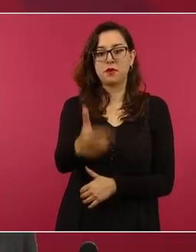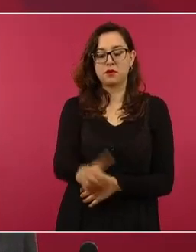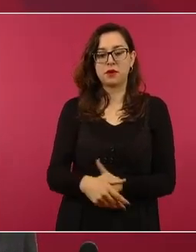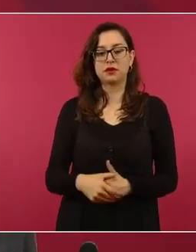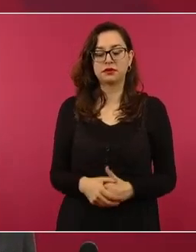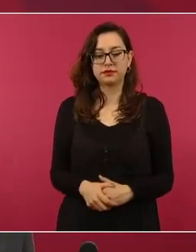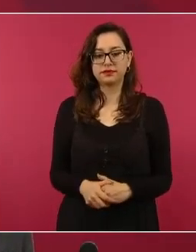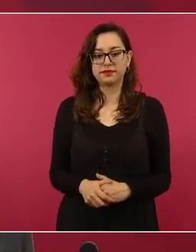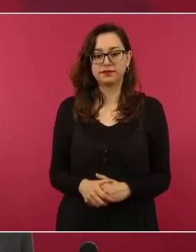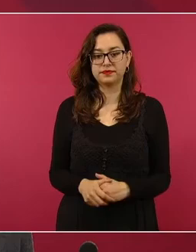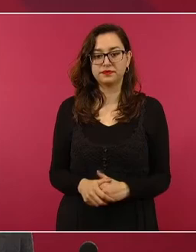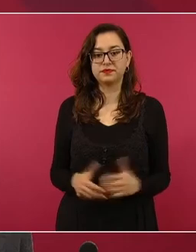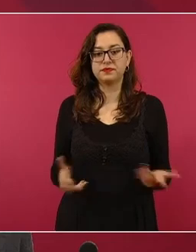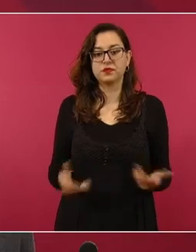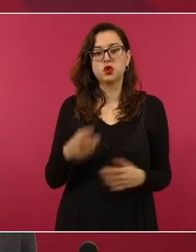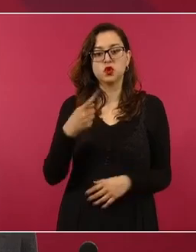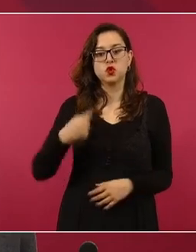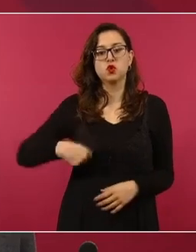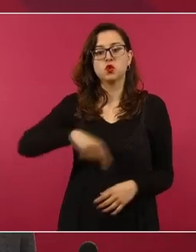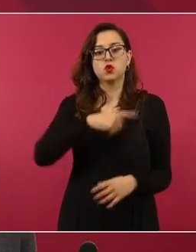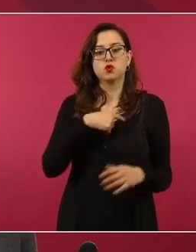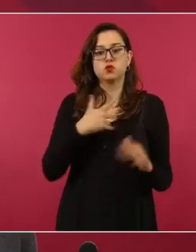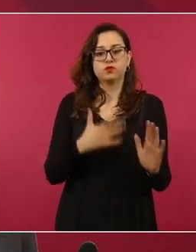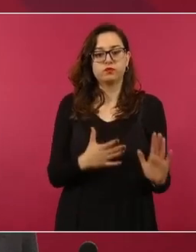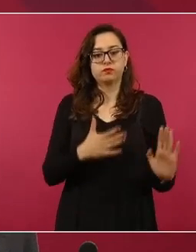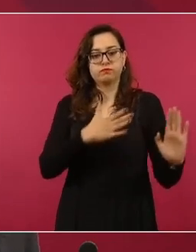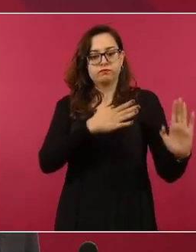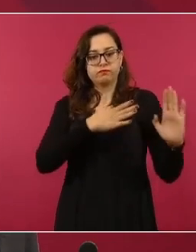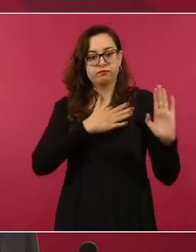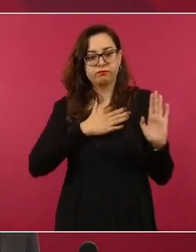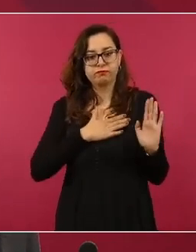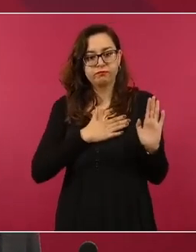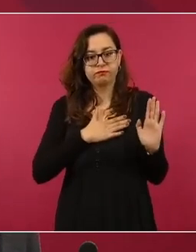Nos hemos comprometido a que